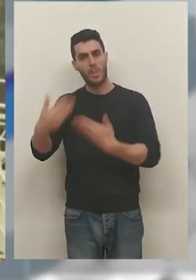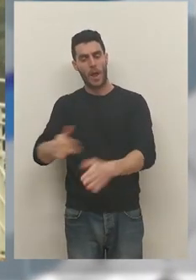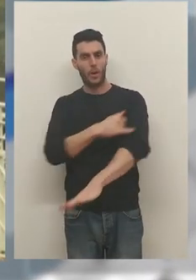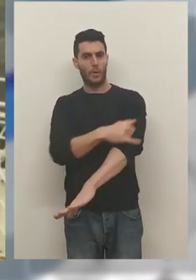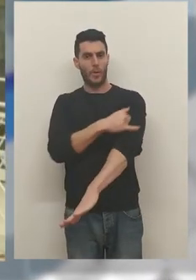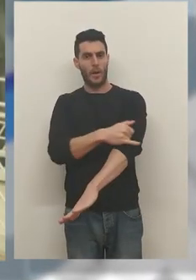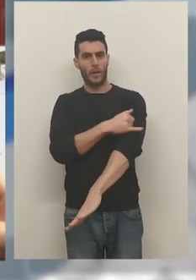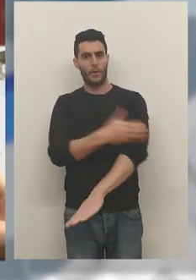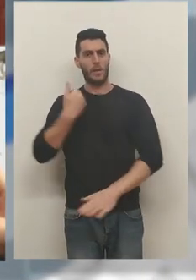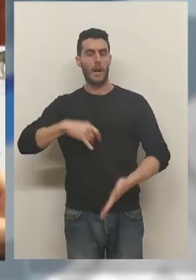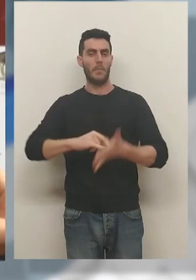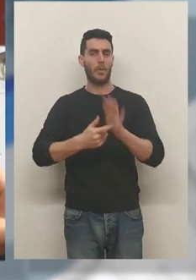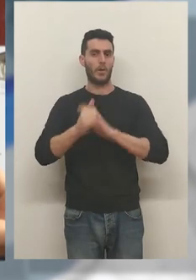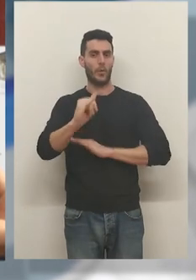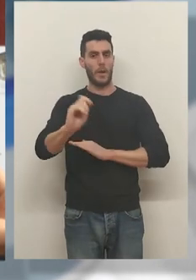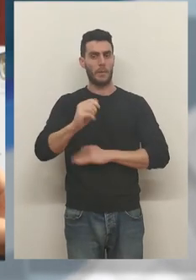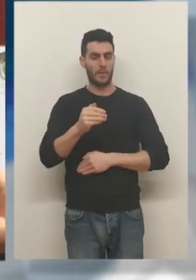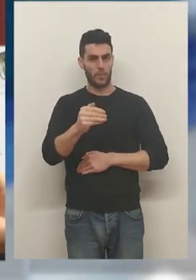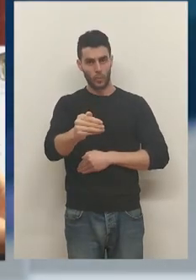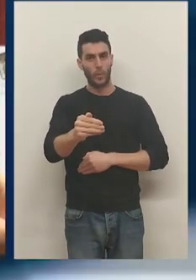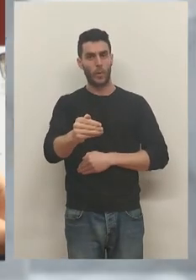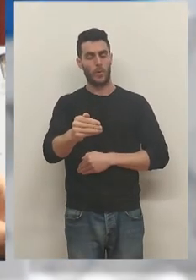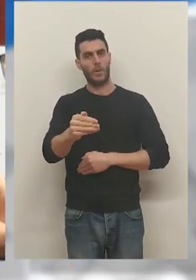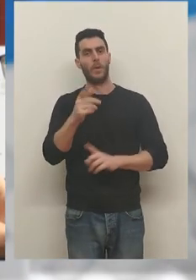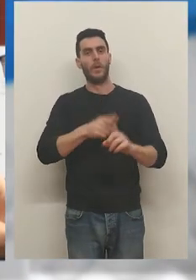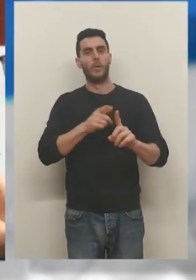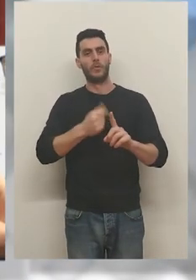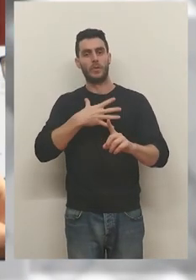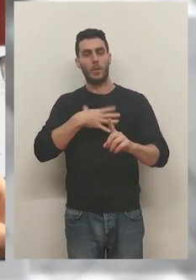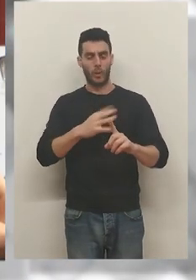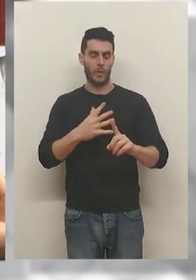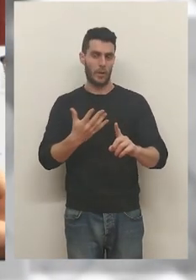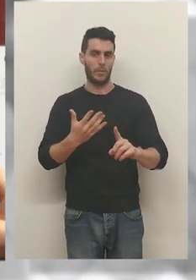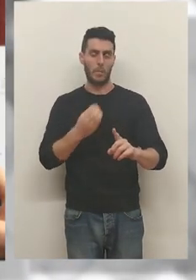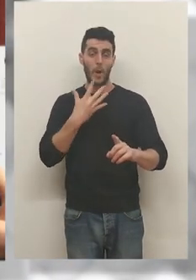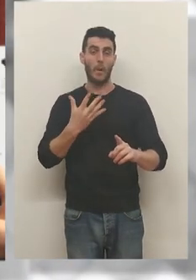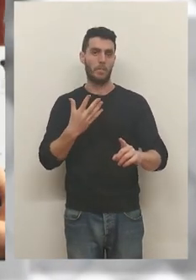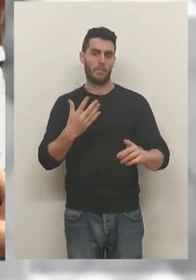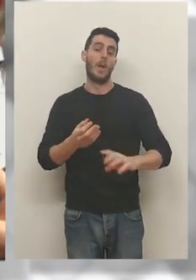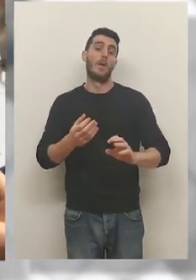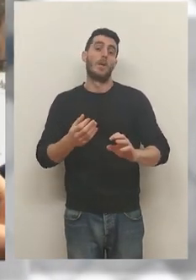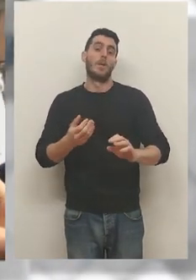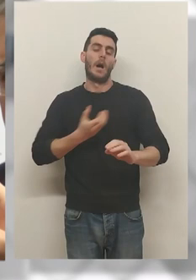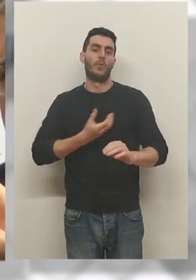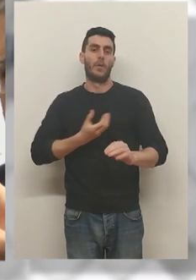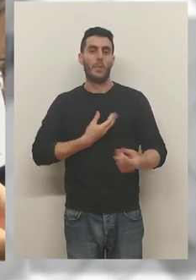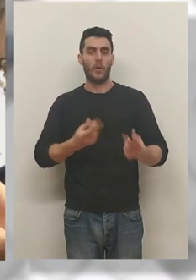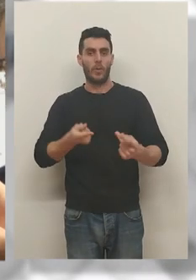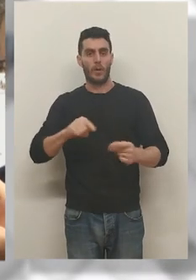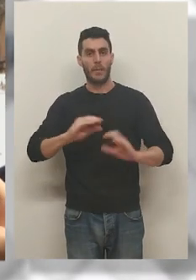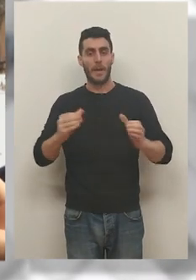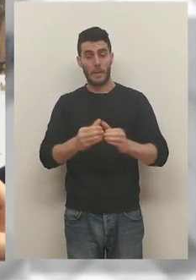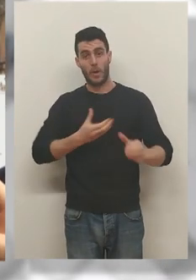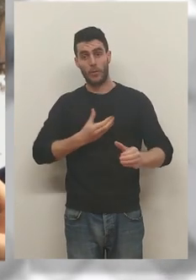ha cedido al gobierno regional ya hay proyecto dentro de unos meses podrá bueno utilizarse dársele uso y bueno Y esa es la lógica que el ayuntamiento